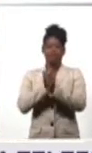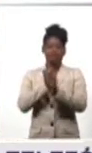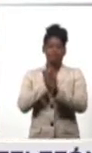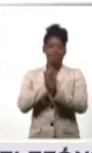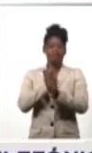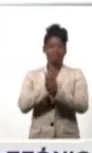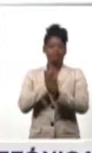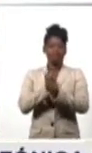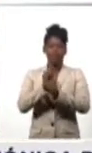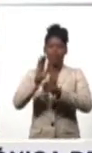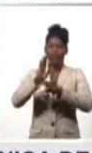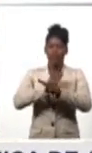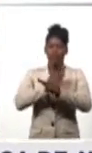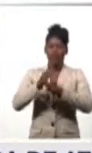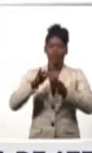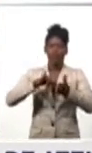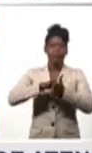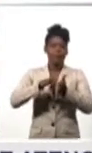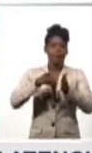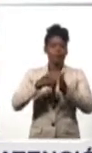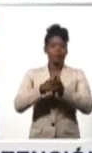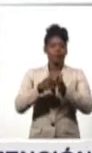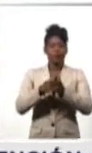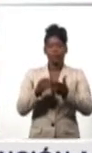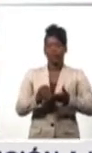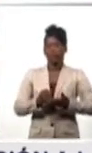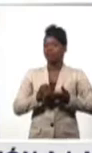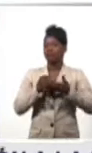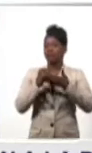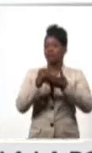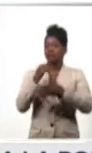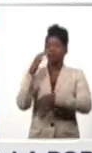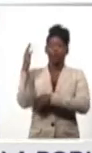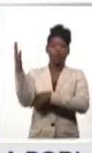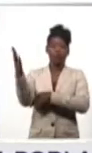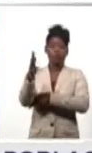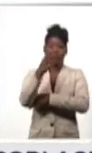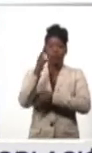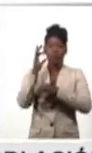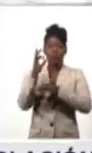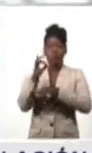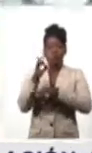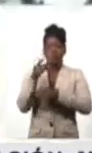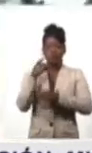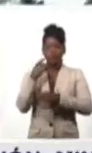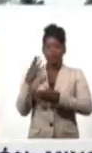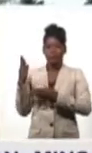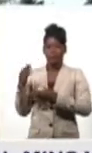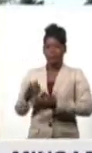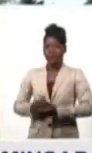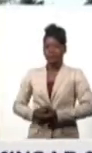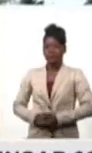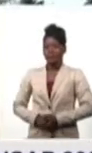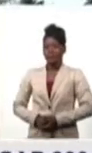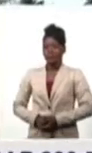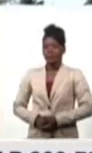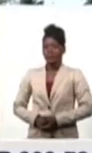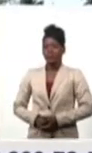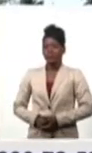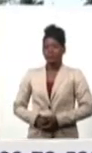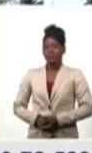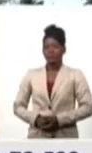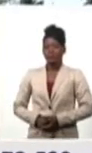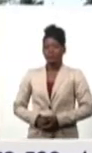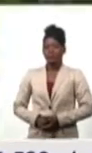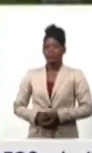nacionales e internacionales a favor de la preservación de los valores de la flora y fauna cubanas. El Parque Nacional